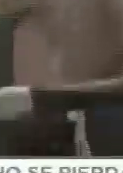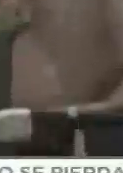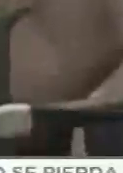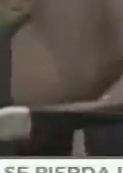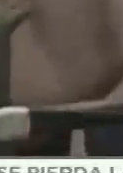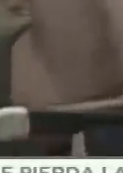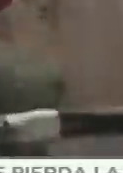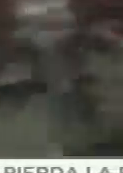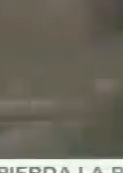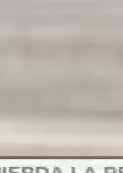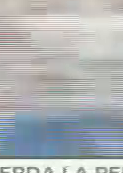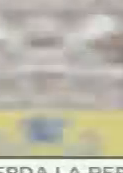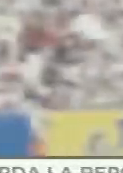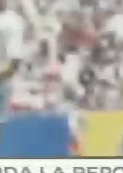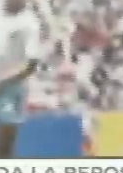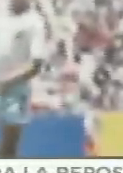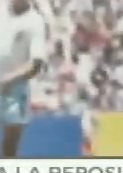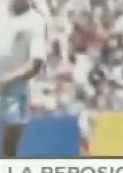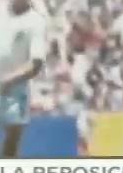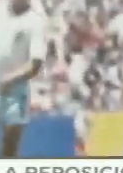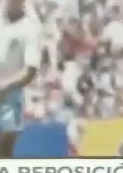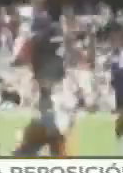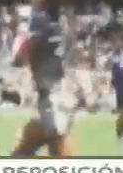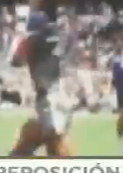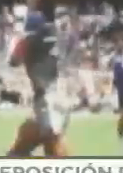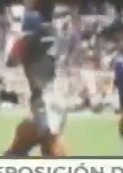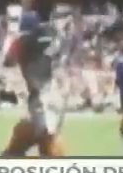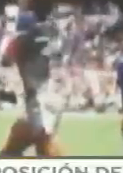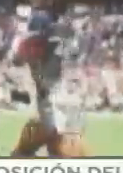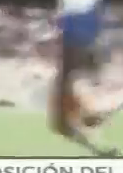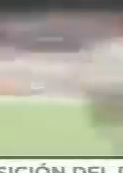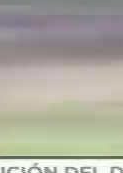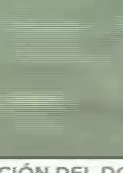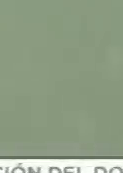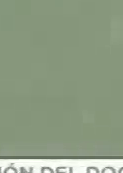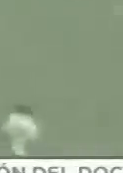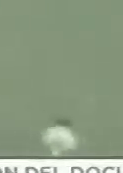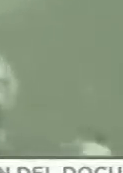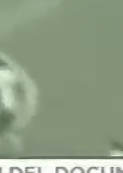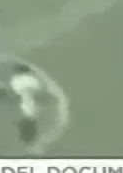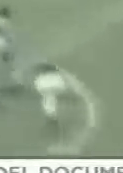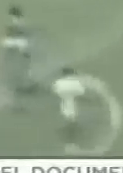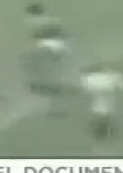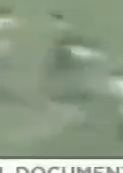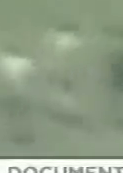Le metí el puño y atrás la cabeza. ¡Genial, genial, genial!